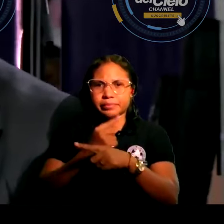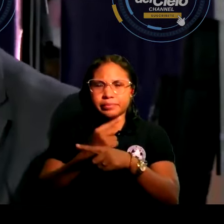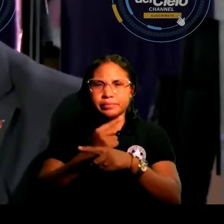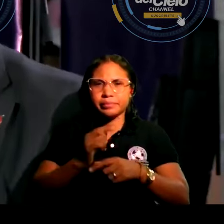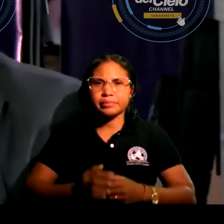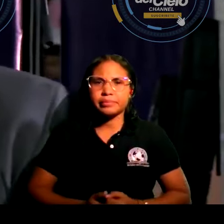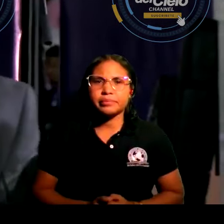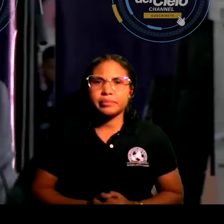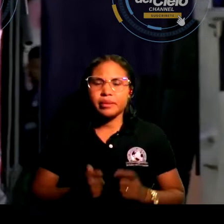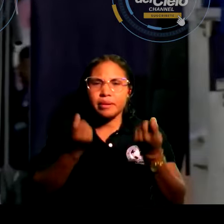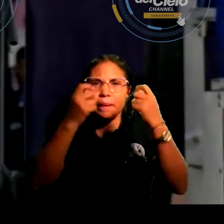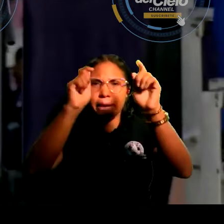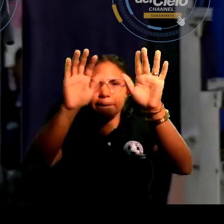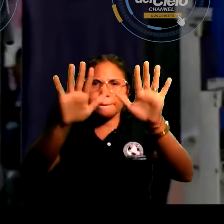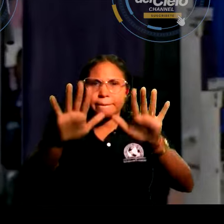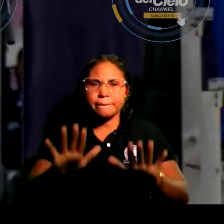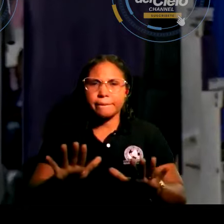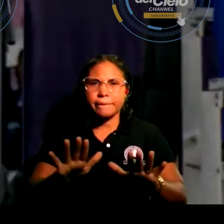Aleluya.